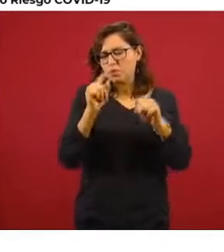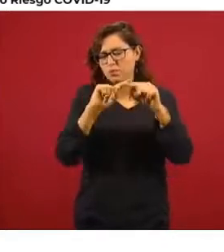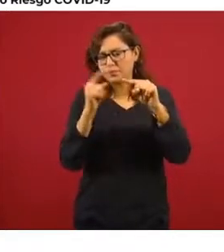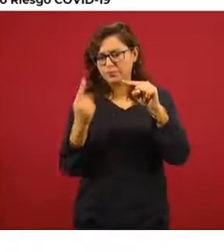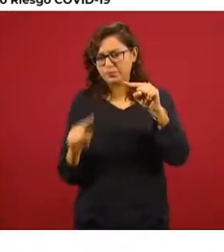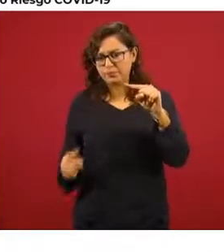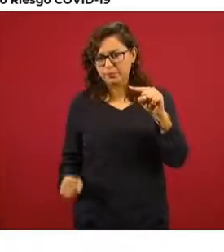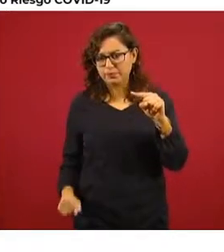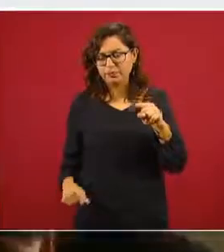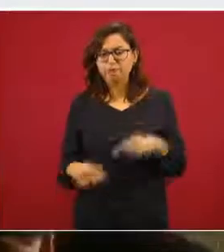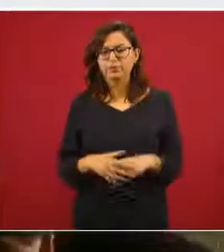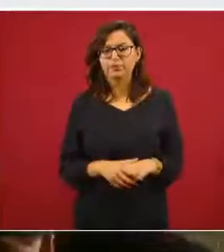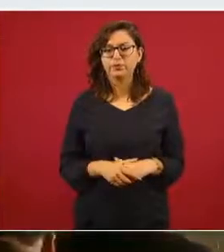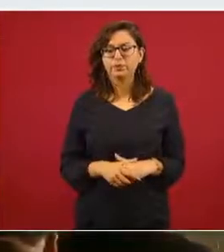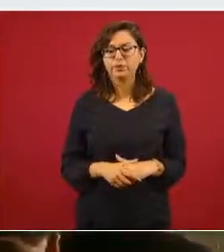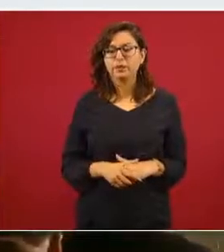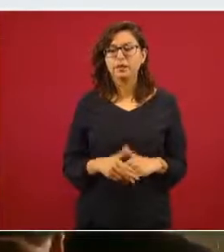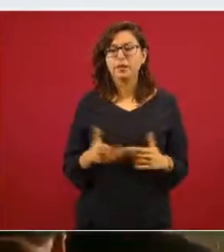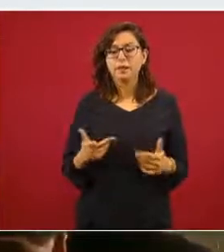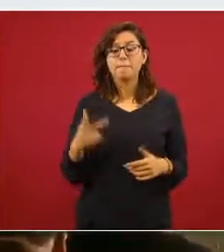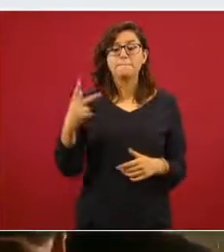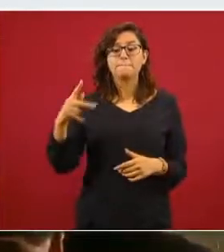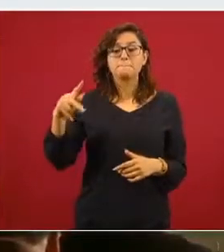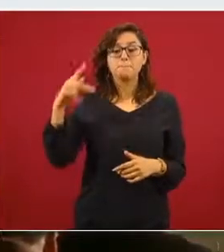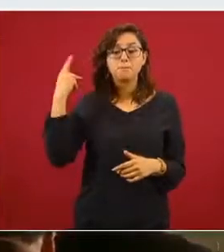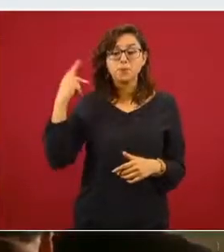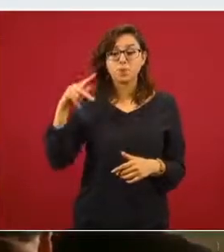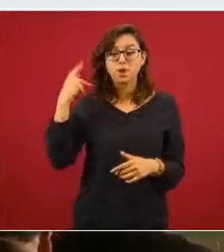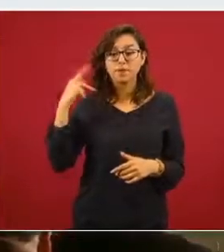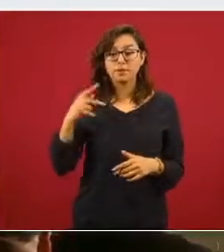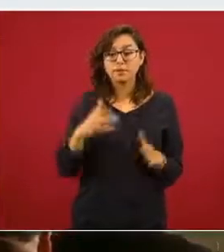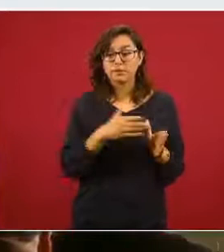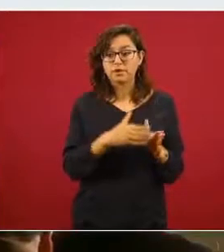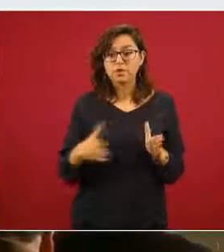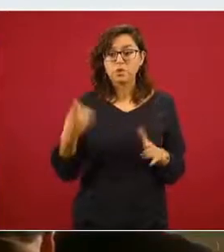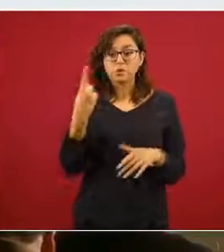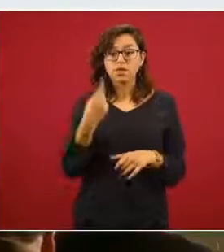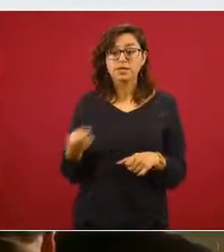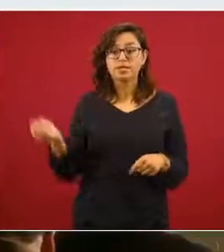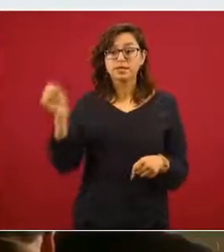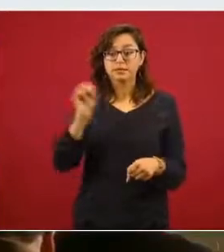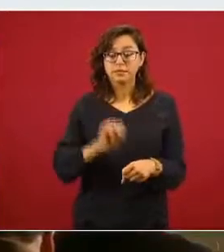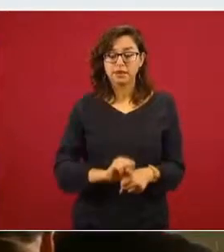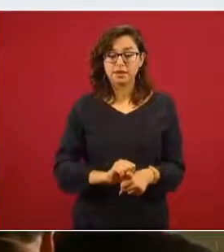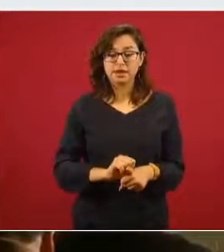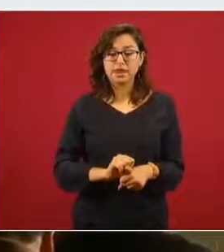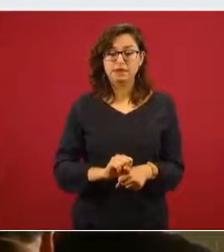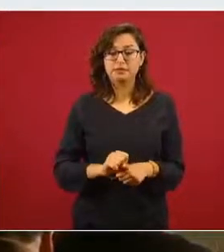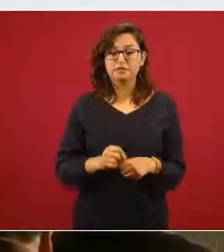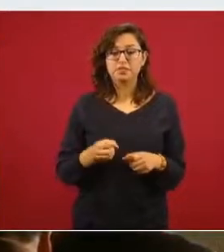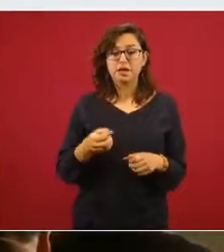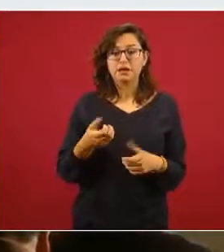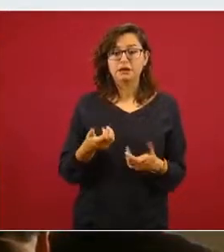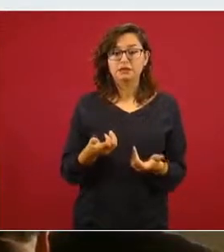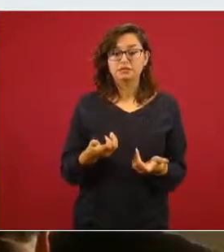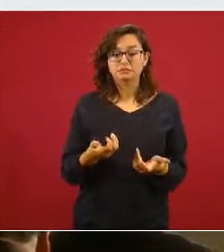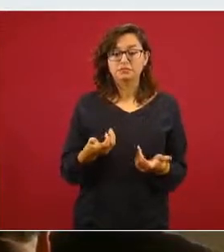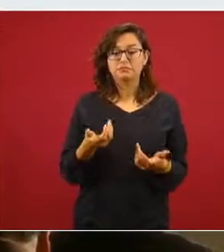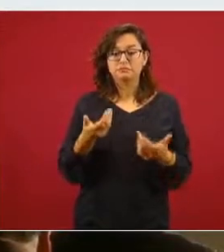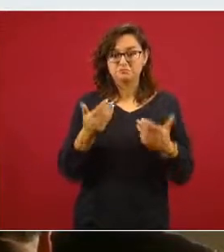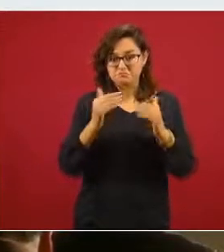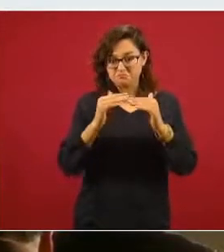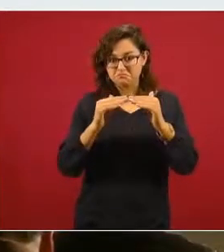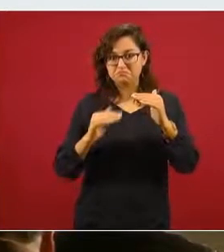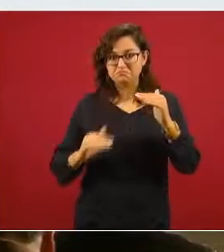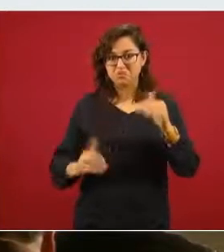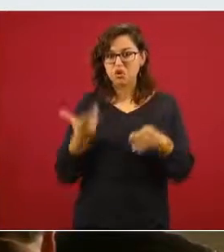ocupación hospitalaria en Puebla en la primera semana de agosto, entonces todo agosto ha tenido ya un